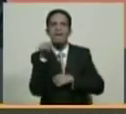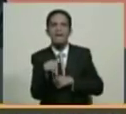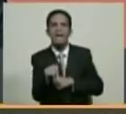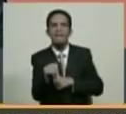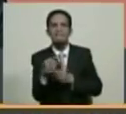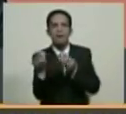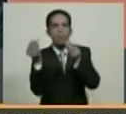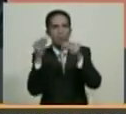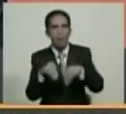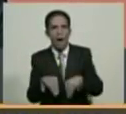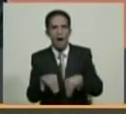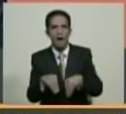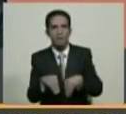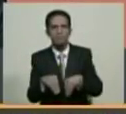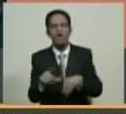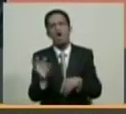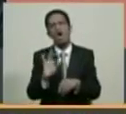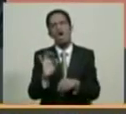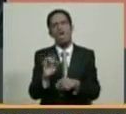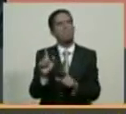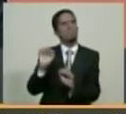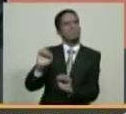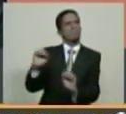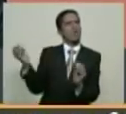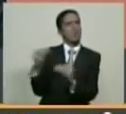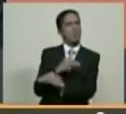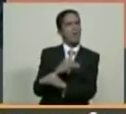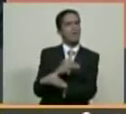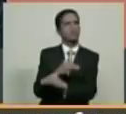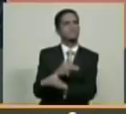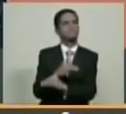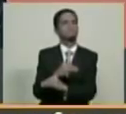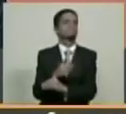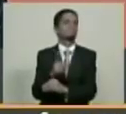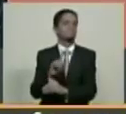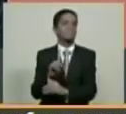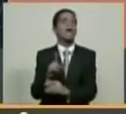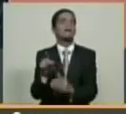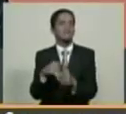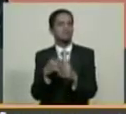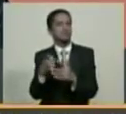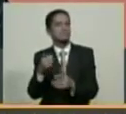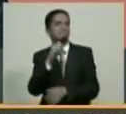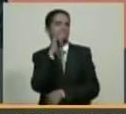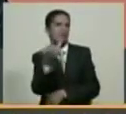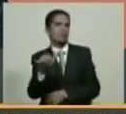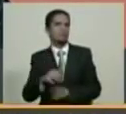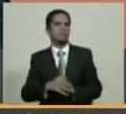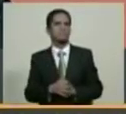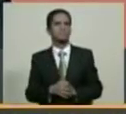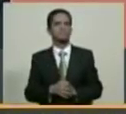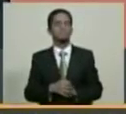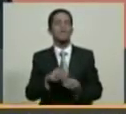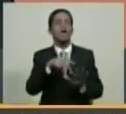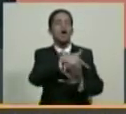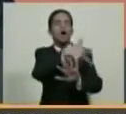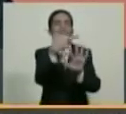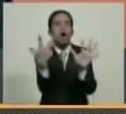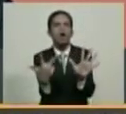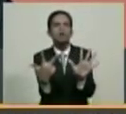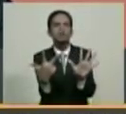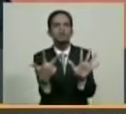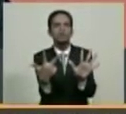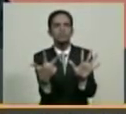estos acuerdos de estabilidad de precios y el fortalecimiento productivo. Son 8 productos,